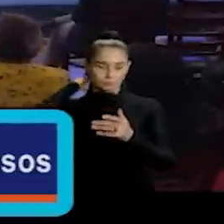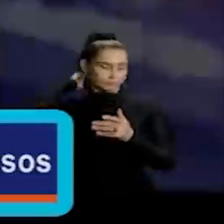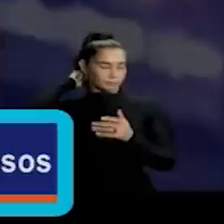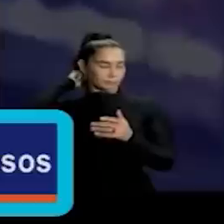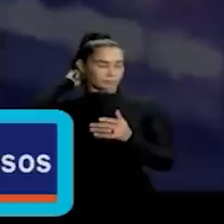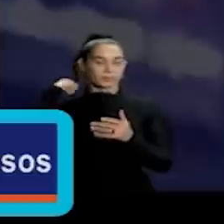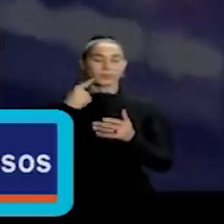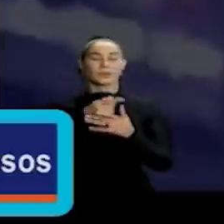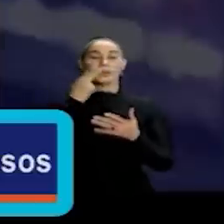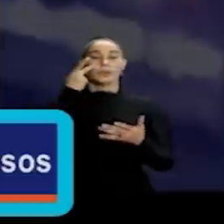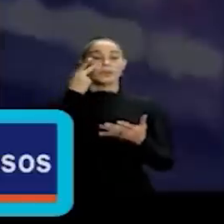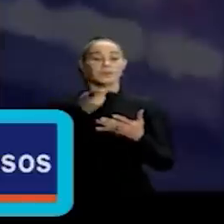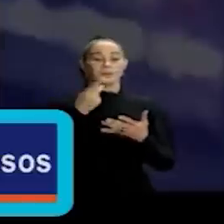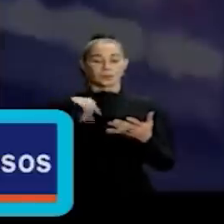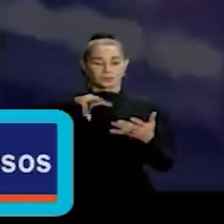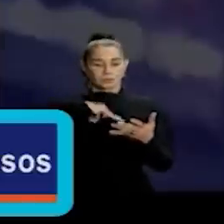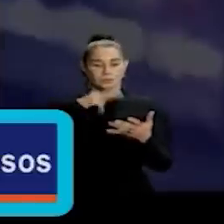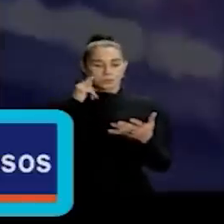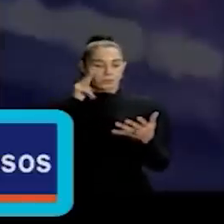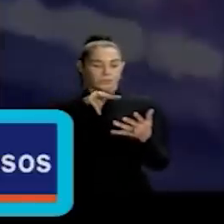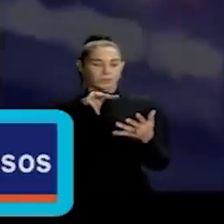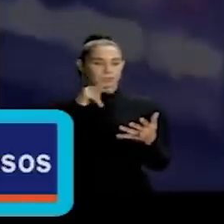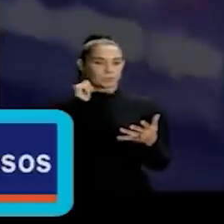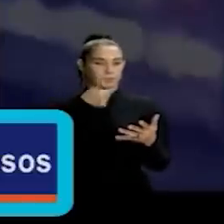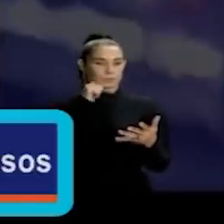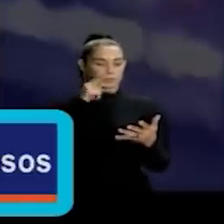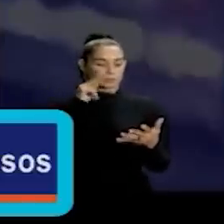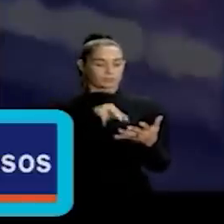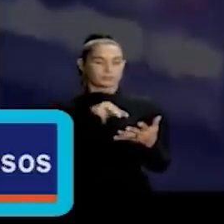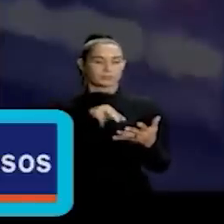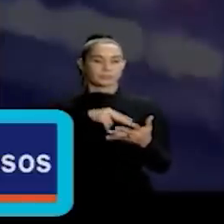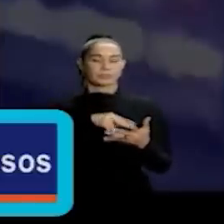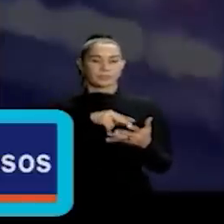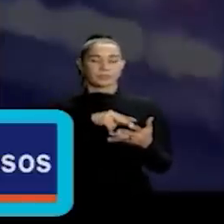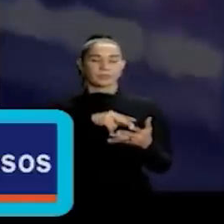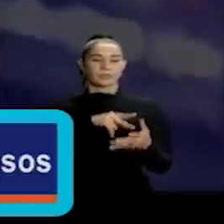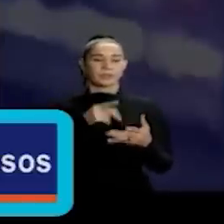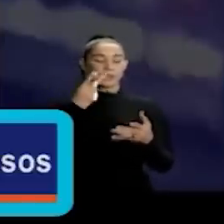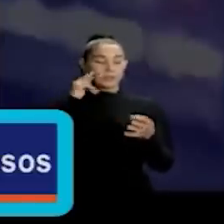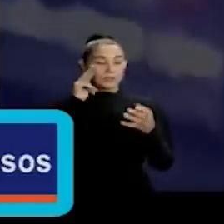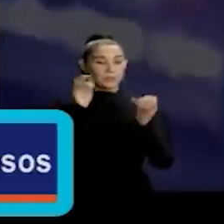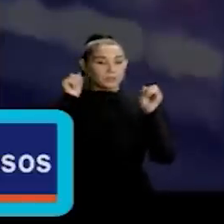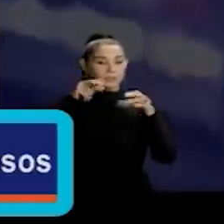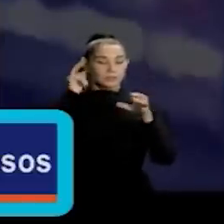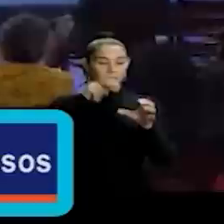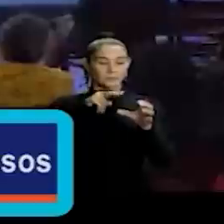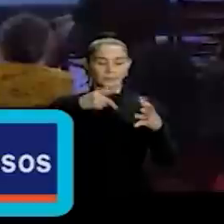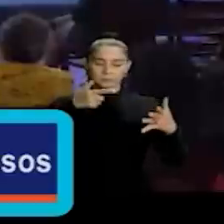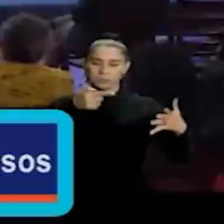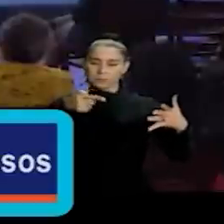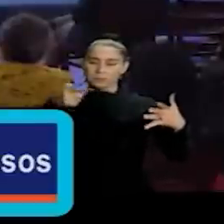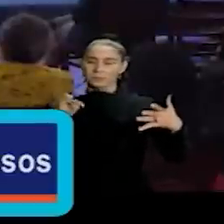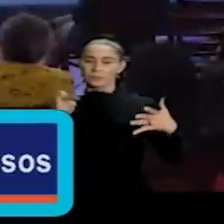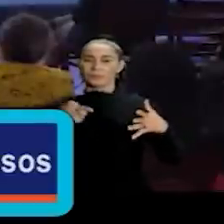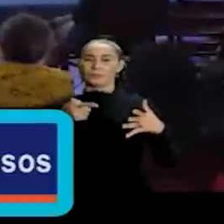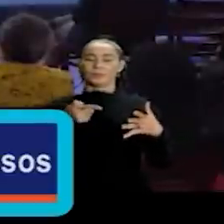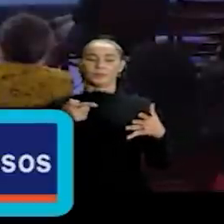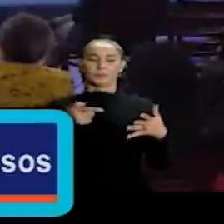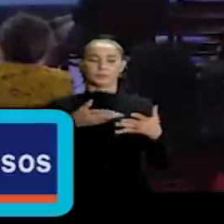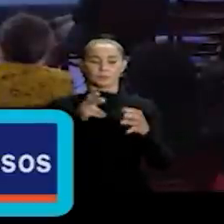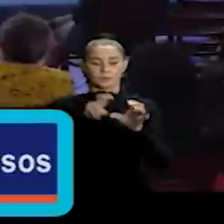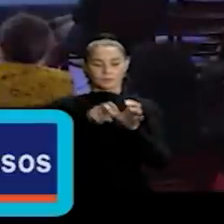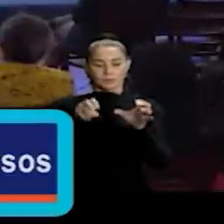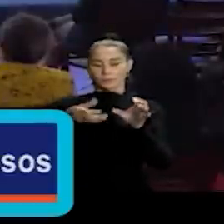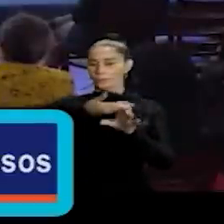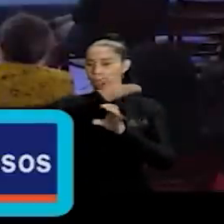ustedes vean lo que vemos nosotros todos los días. Por lo tanto, ahí vemos que todas esas balas las tiraron con